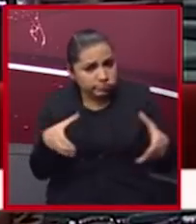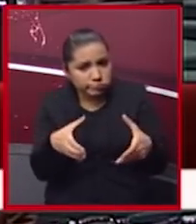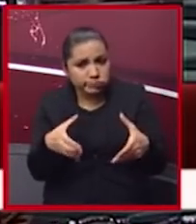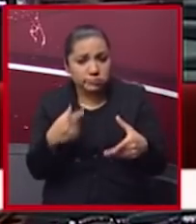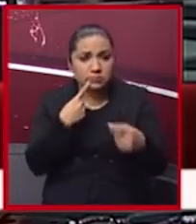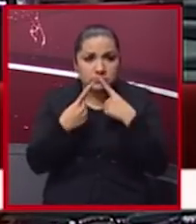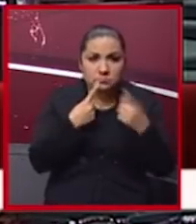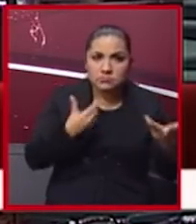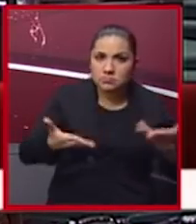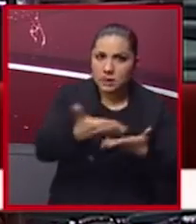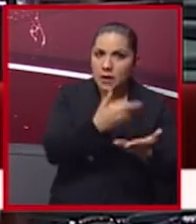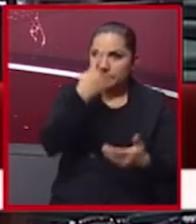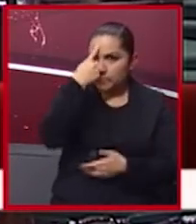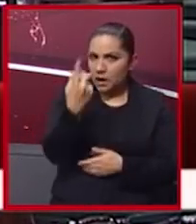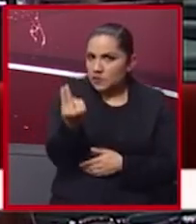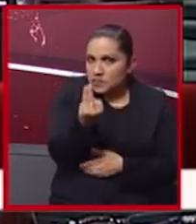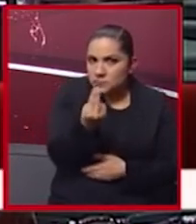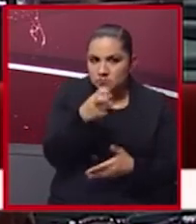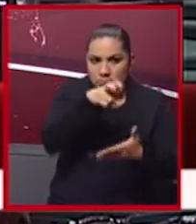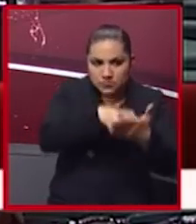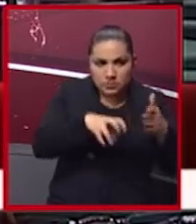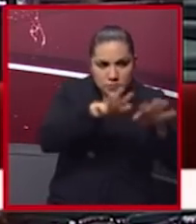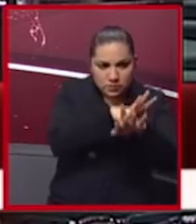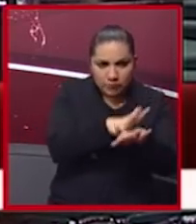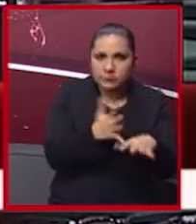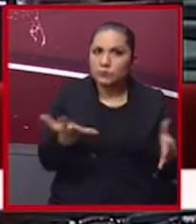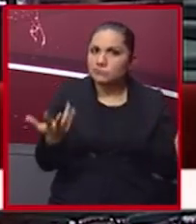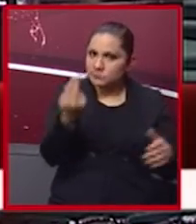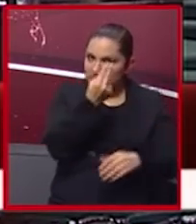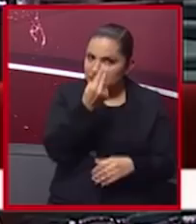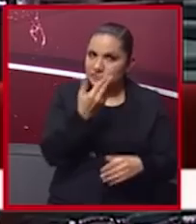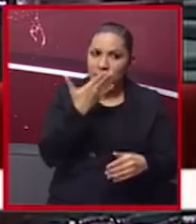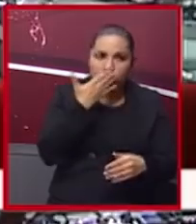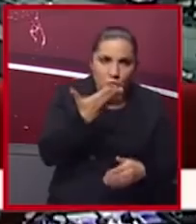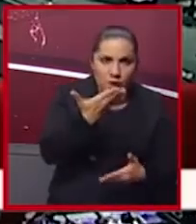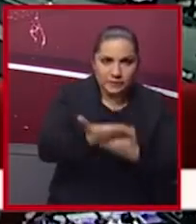cuenten con más recursos, con más servicios de salud.